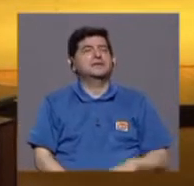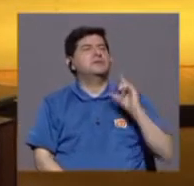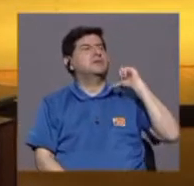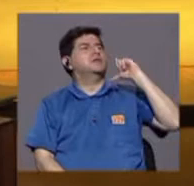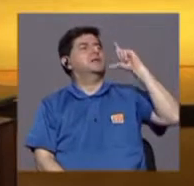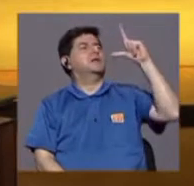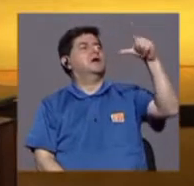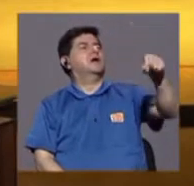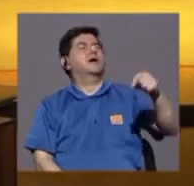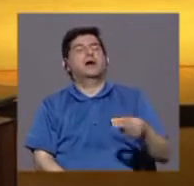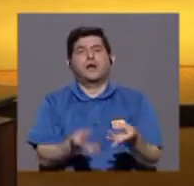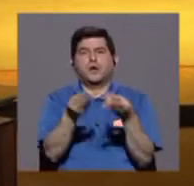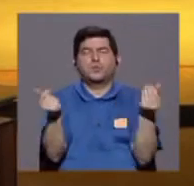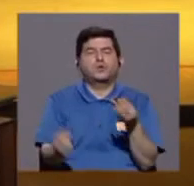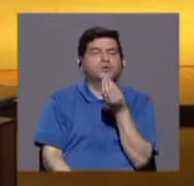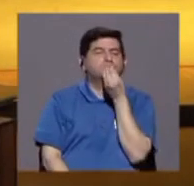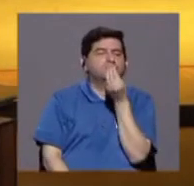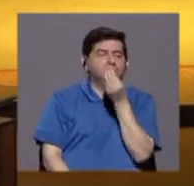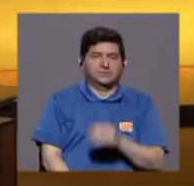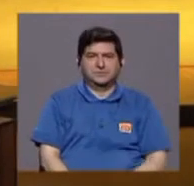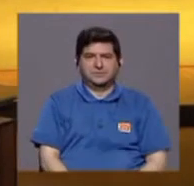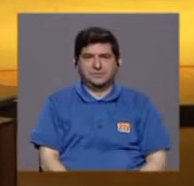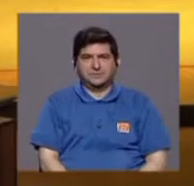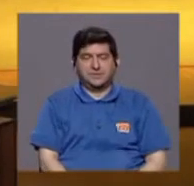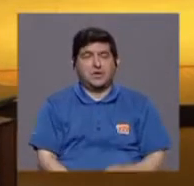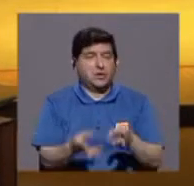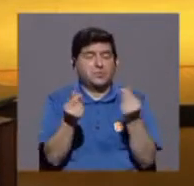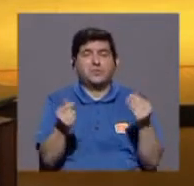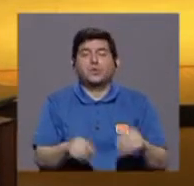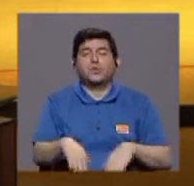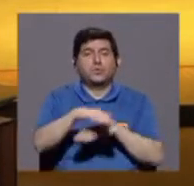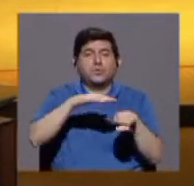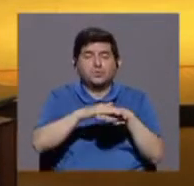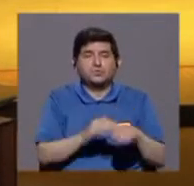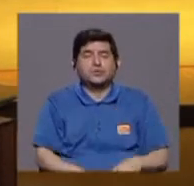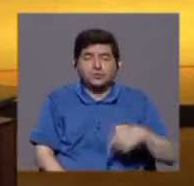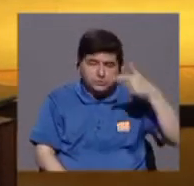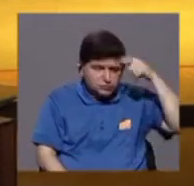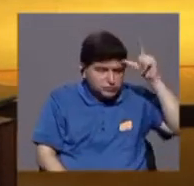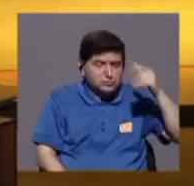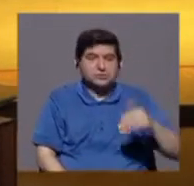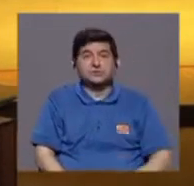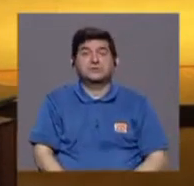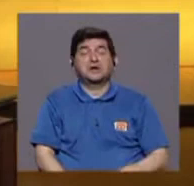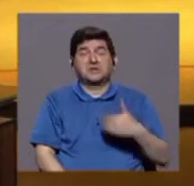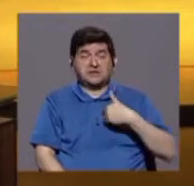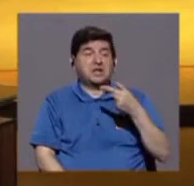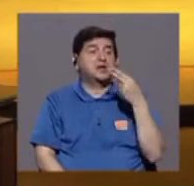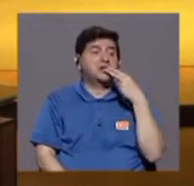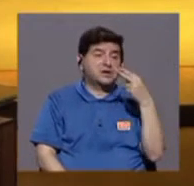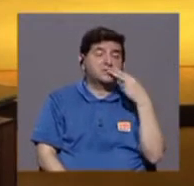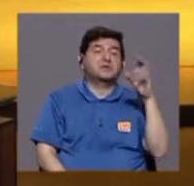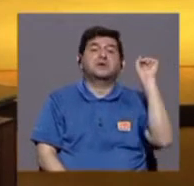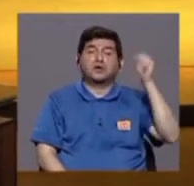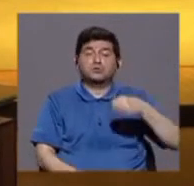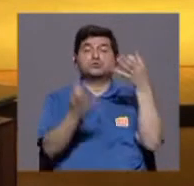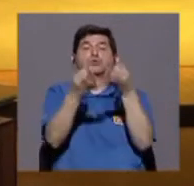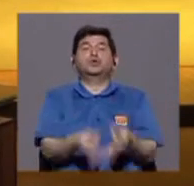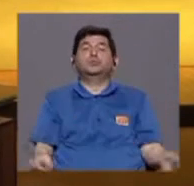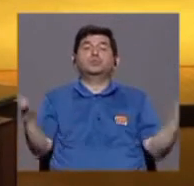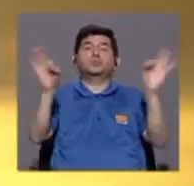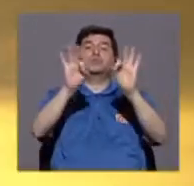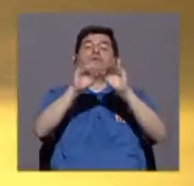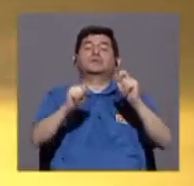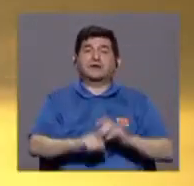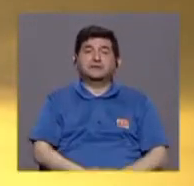la producción de alimentos, cultivos básicos, ganadería. No tenía, bueno, estaba el tabaco, sí, el tabaco era importante, y